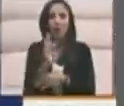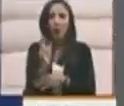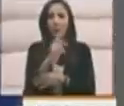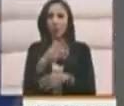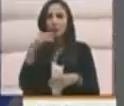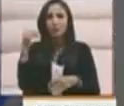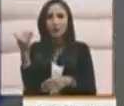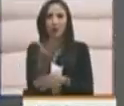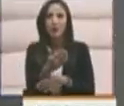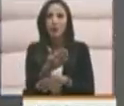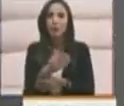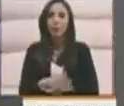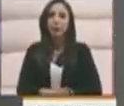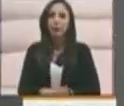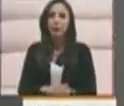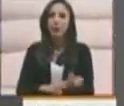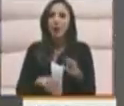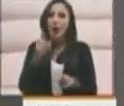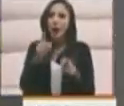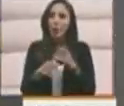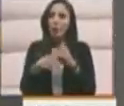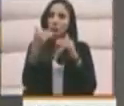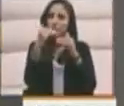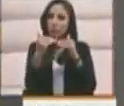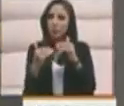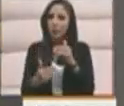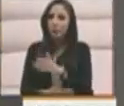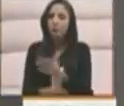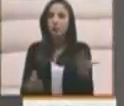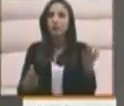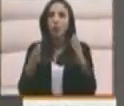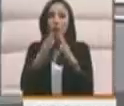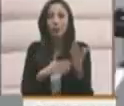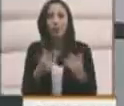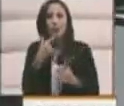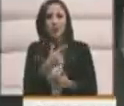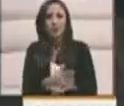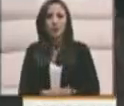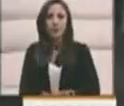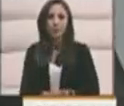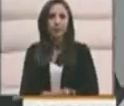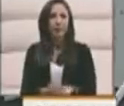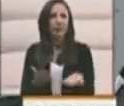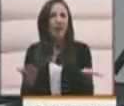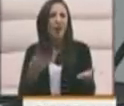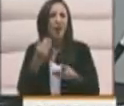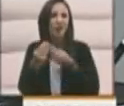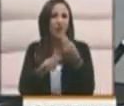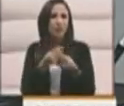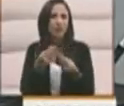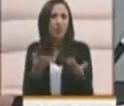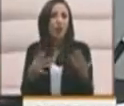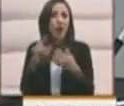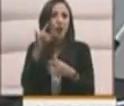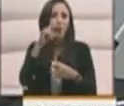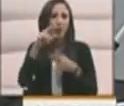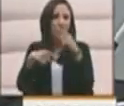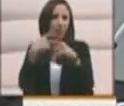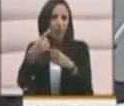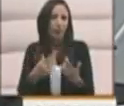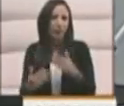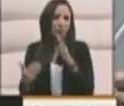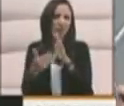excelente programa. Mi hermano, lo saludan desde San Félix, esto lo dice Efraín. ¿Qué pasó el lunes después de este